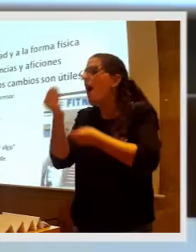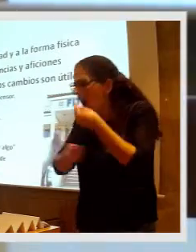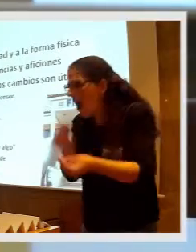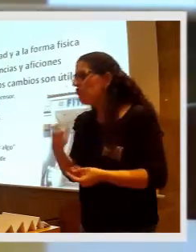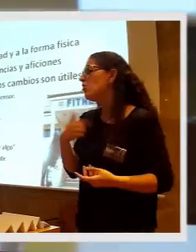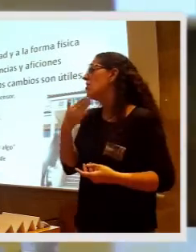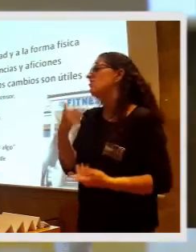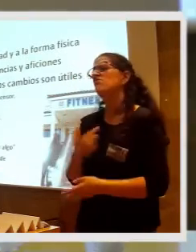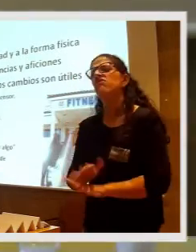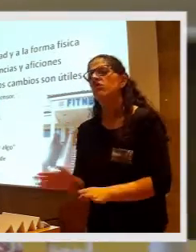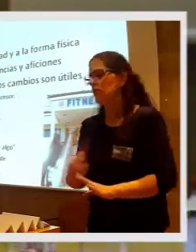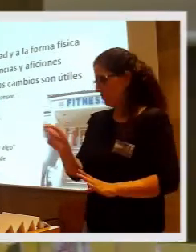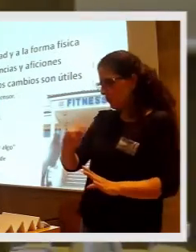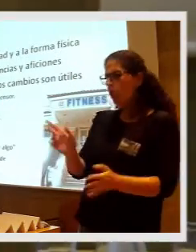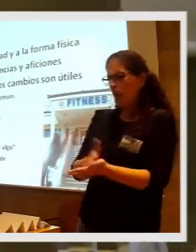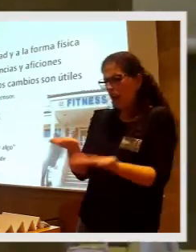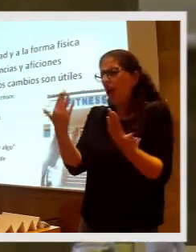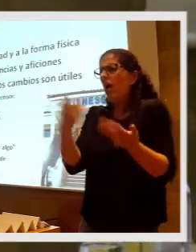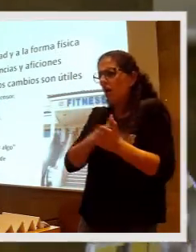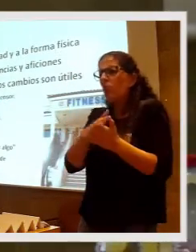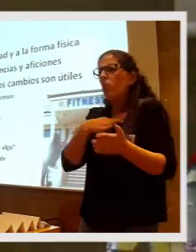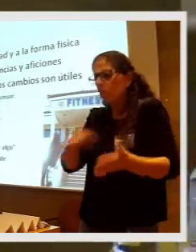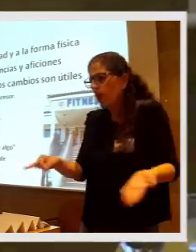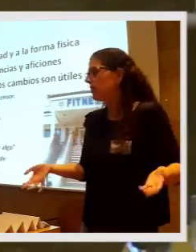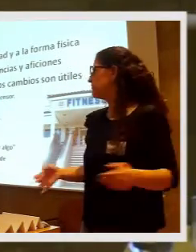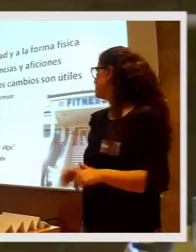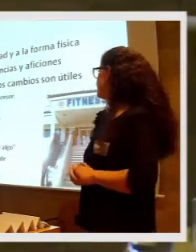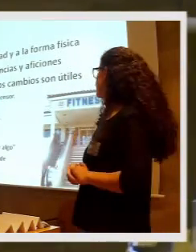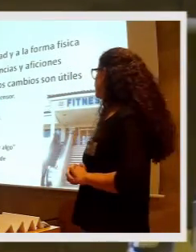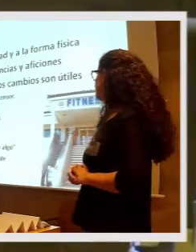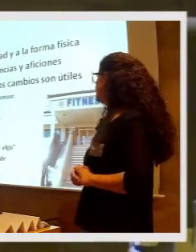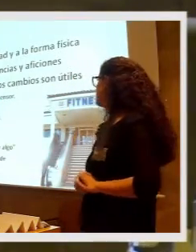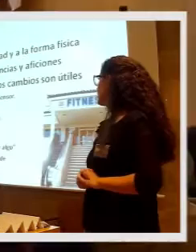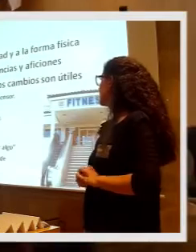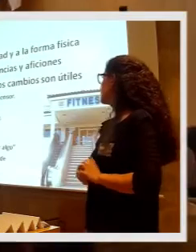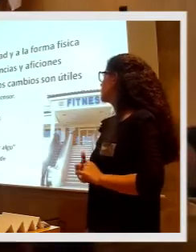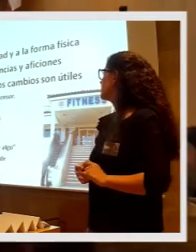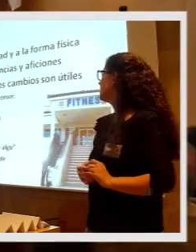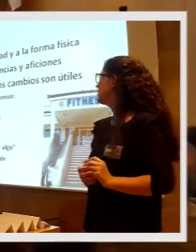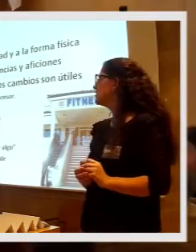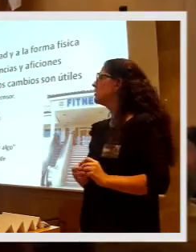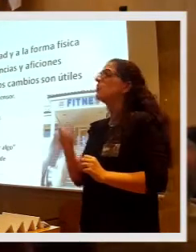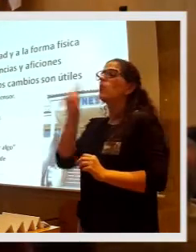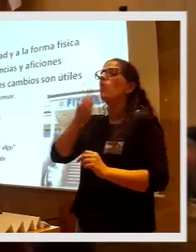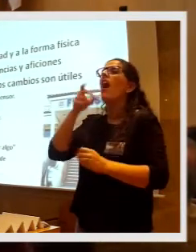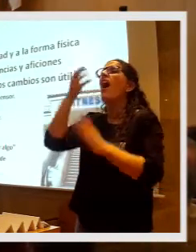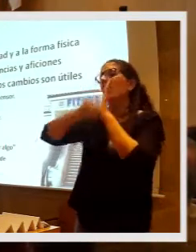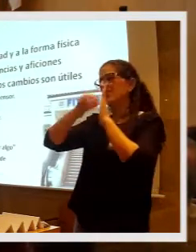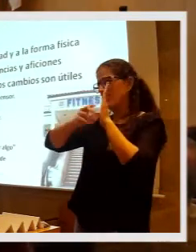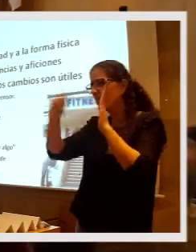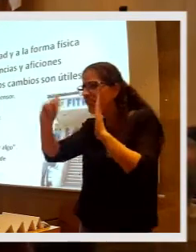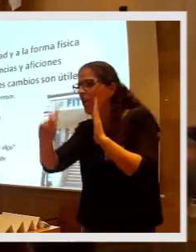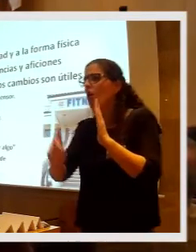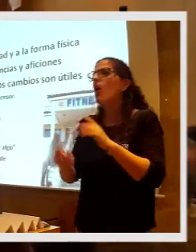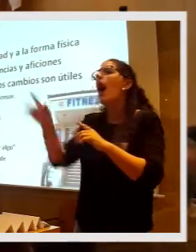si sabemos lo que nos gusta, seguramente lo haremos con mucha más facilidad, ¿de acuerdo? Y además pequeños trucos que todos sabemos, no utilizar ascensores, aparcar siempre un